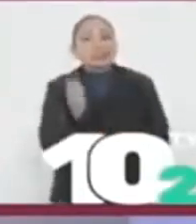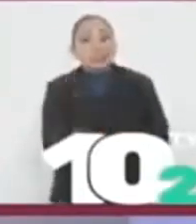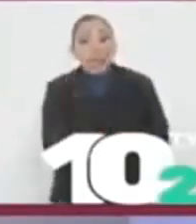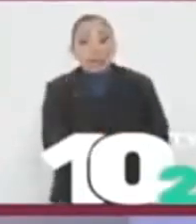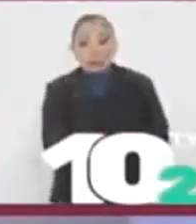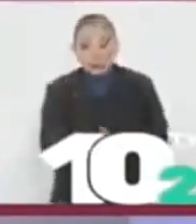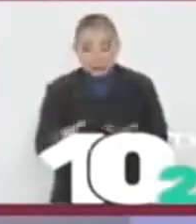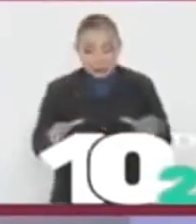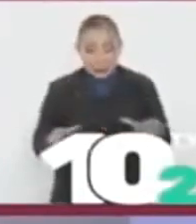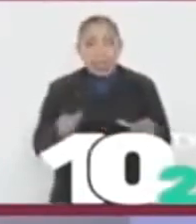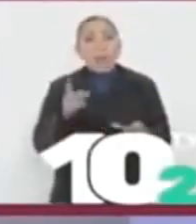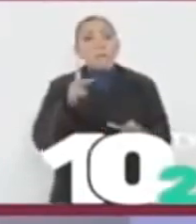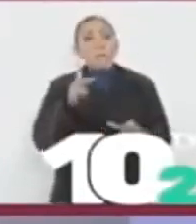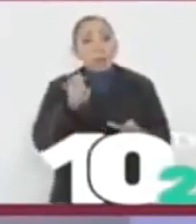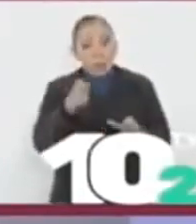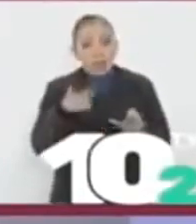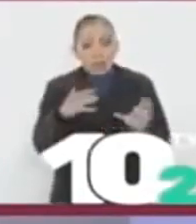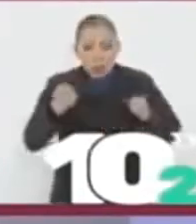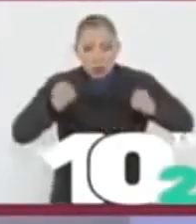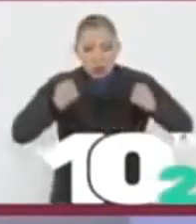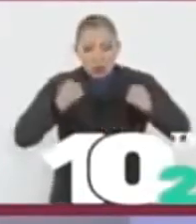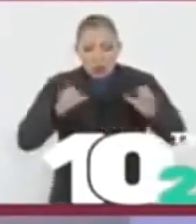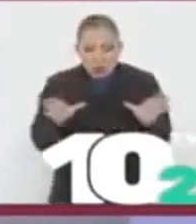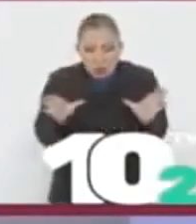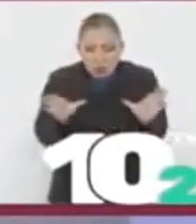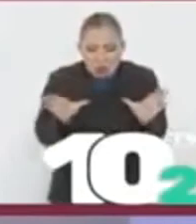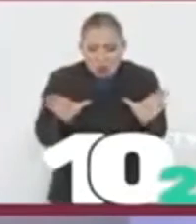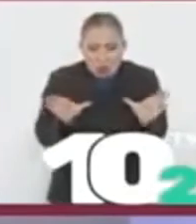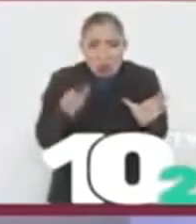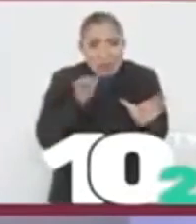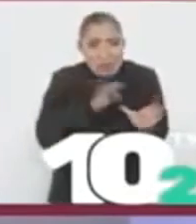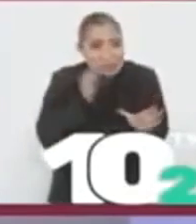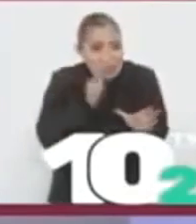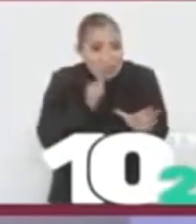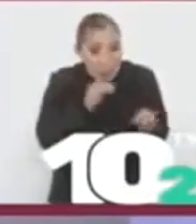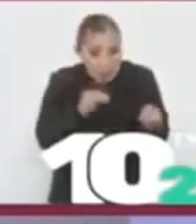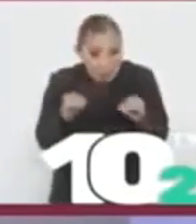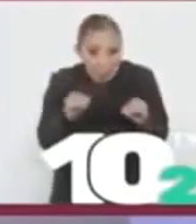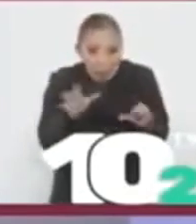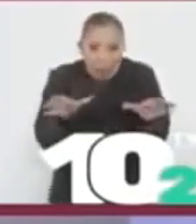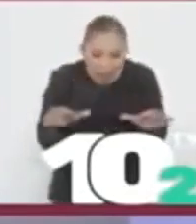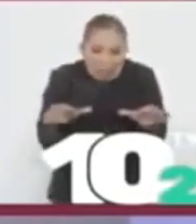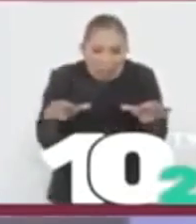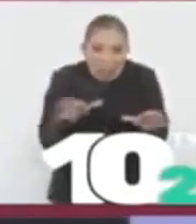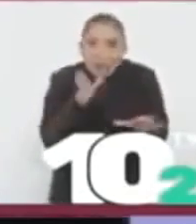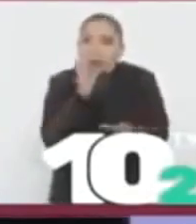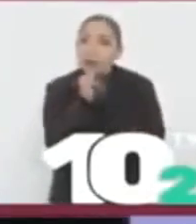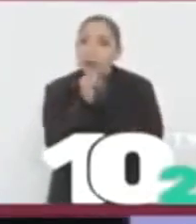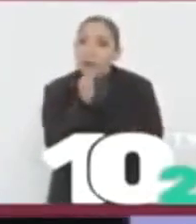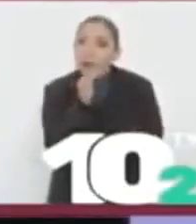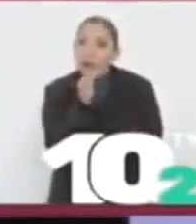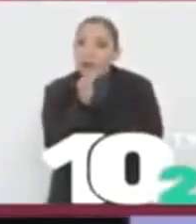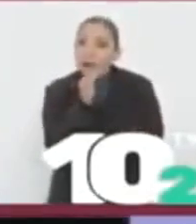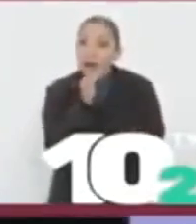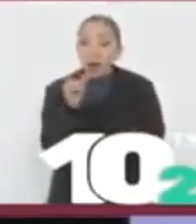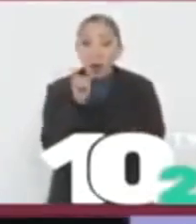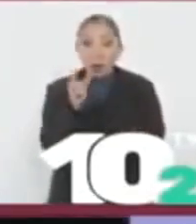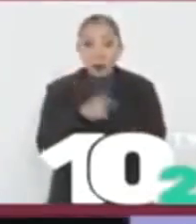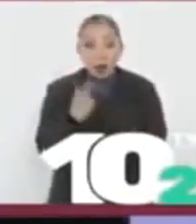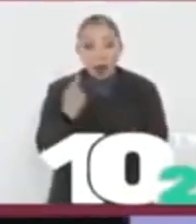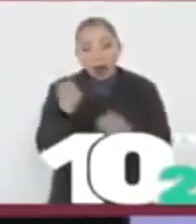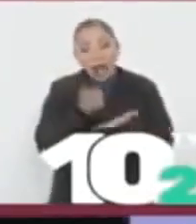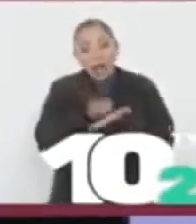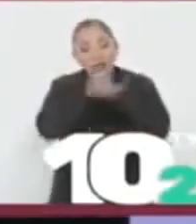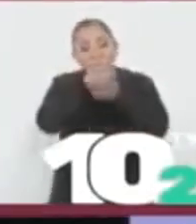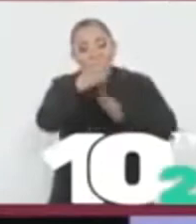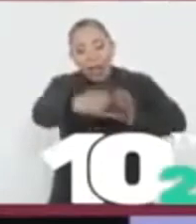Esto significa que, aunque Pepe realice un esfuerzo muscular, no siempre se produce un movimiento. En este caso, al empujar la